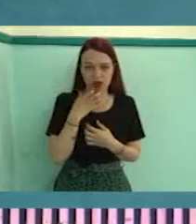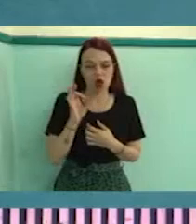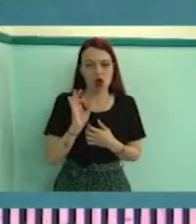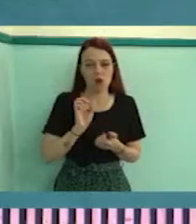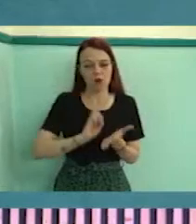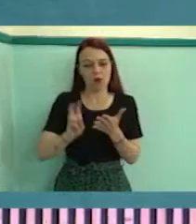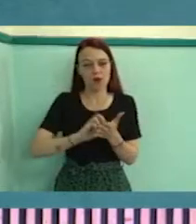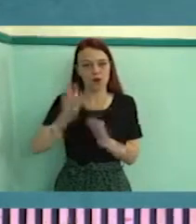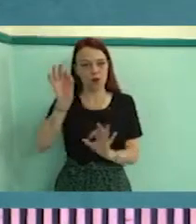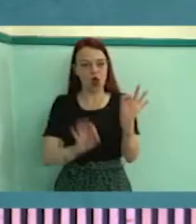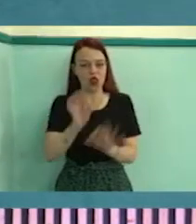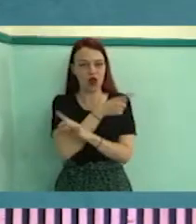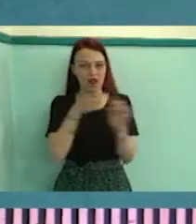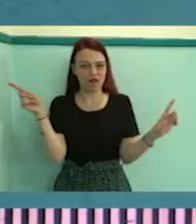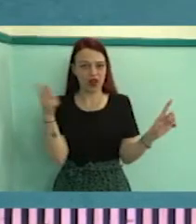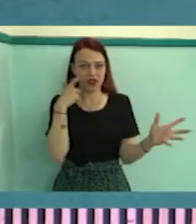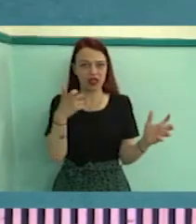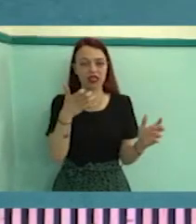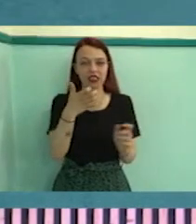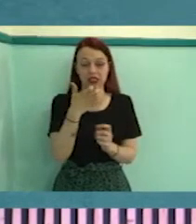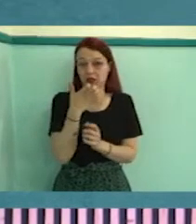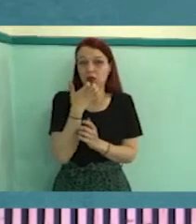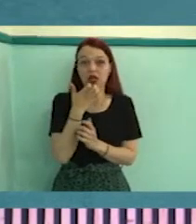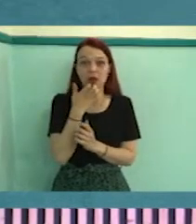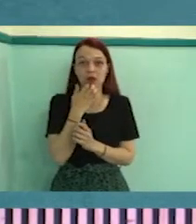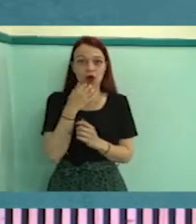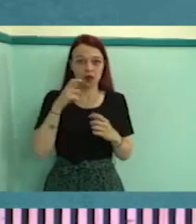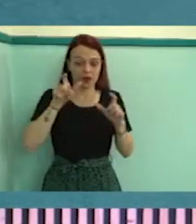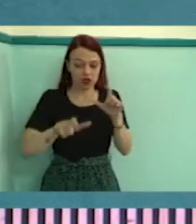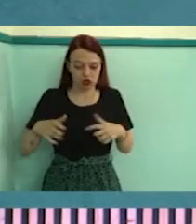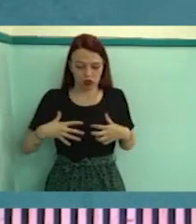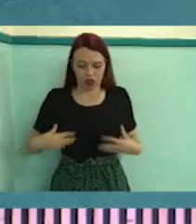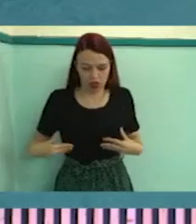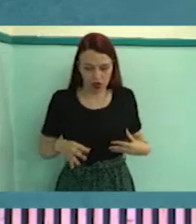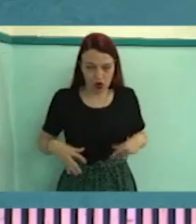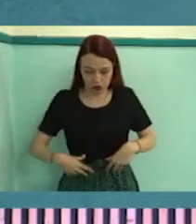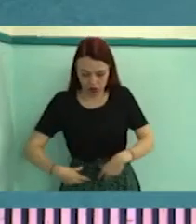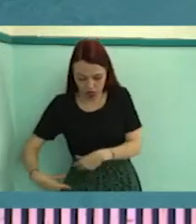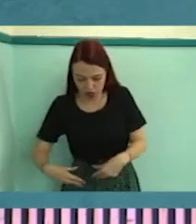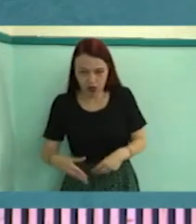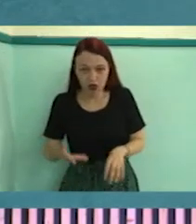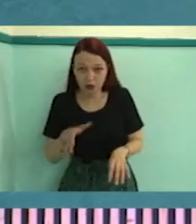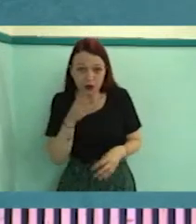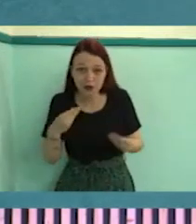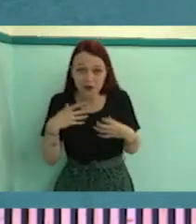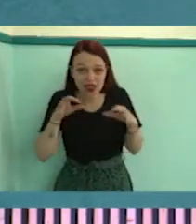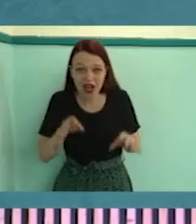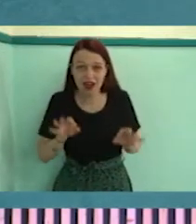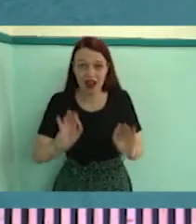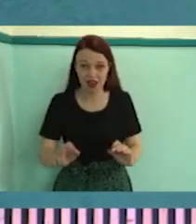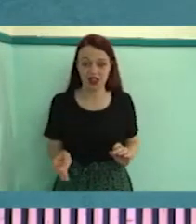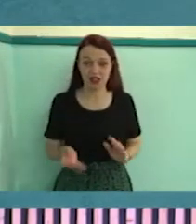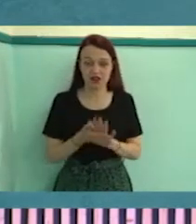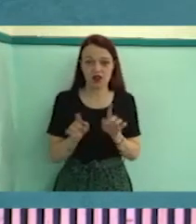Imagínate si hubiéramos tenido gente de todo tipo con las barrigas flácidas la celulitis las tetas colgando pues como es la vida real y tú no hubieras tenido que compararte con un